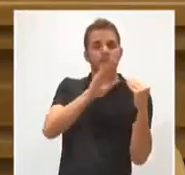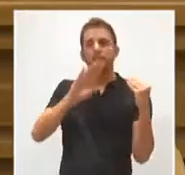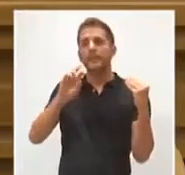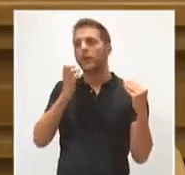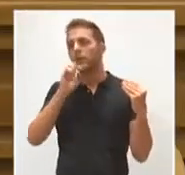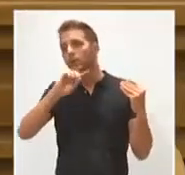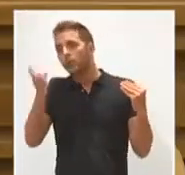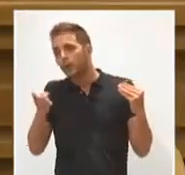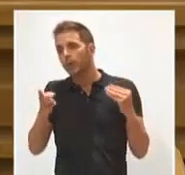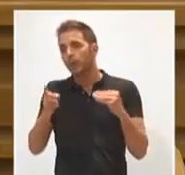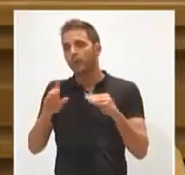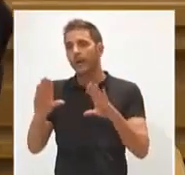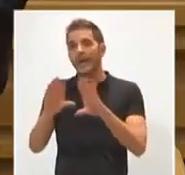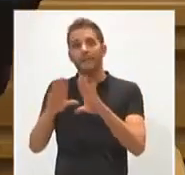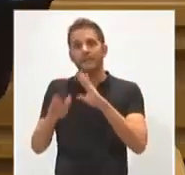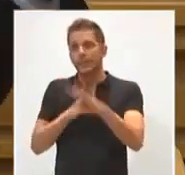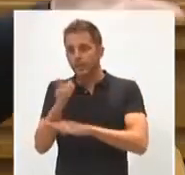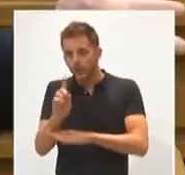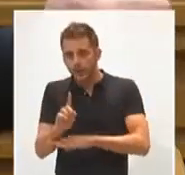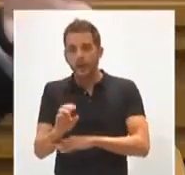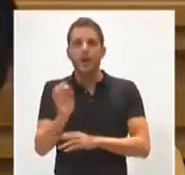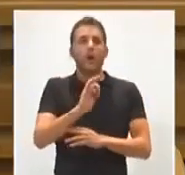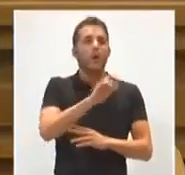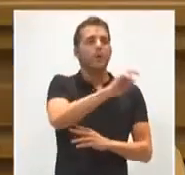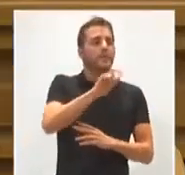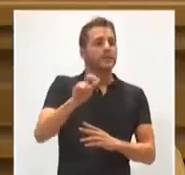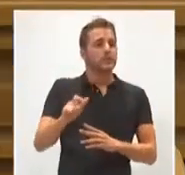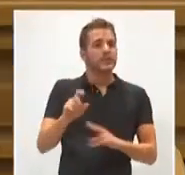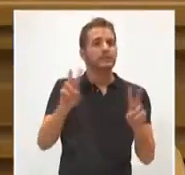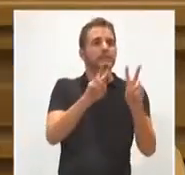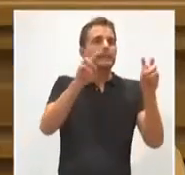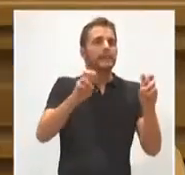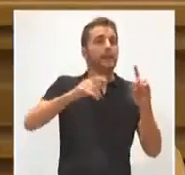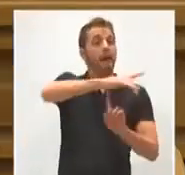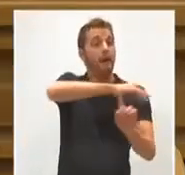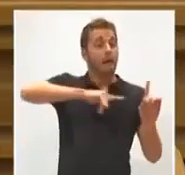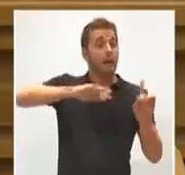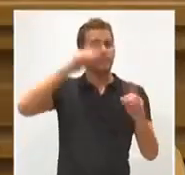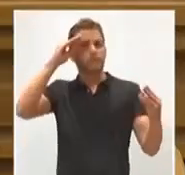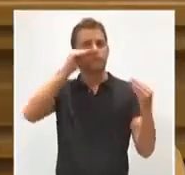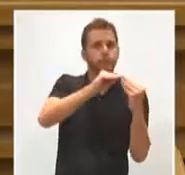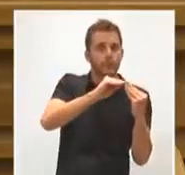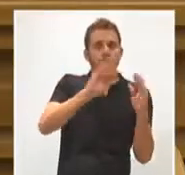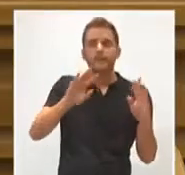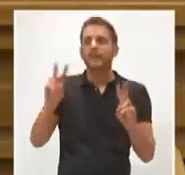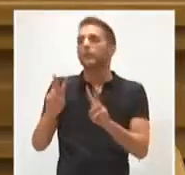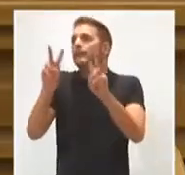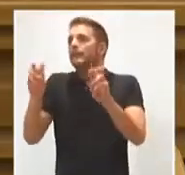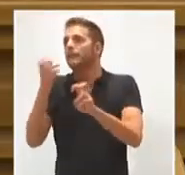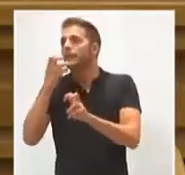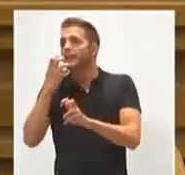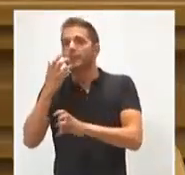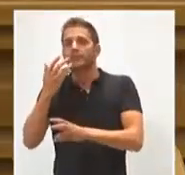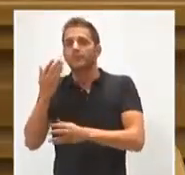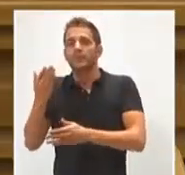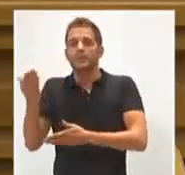misa hay gente que piensa como nosotros en materia medioambiental pero piensa de otra manera en términos de cooperación